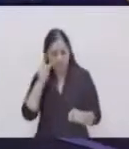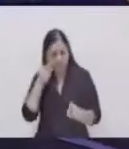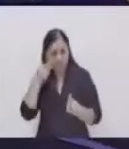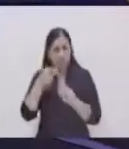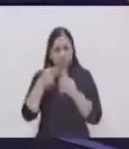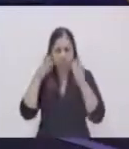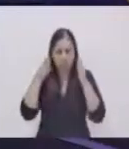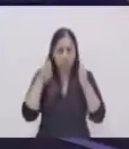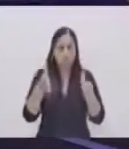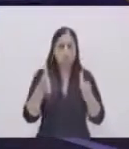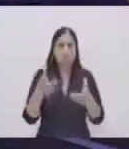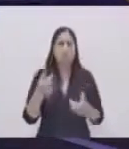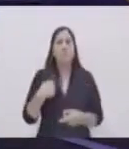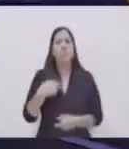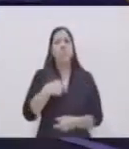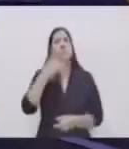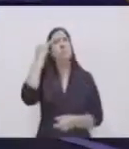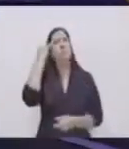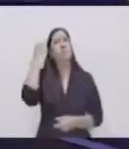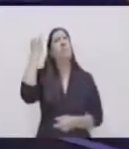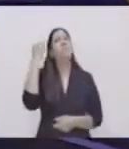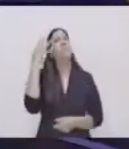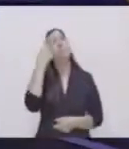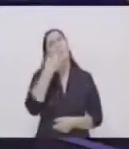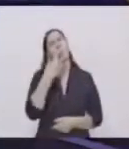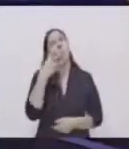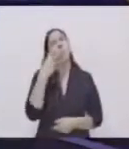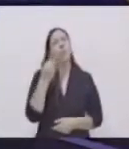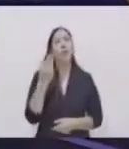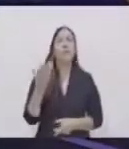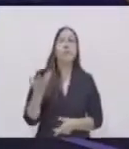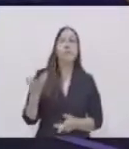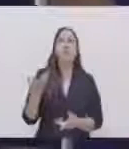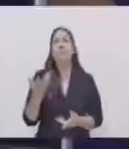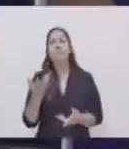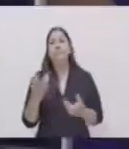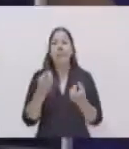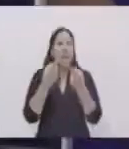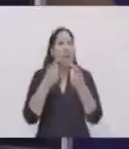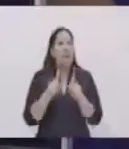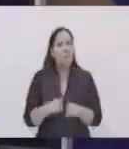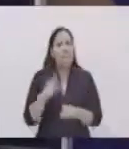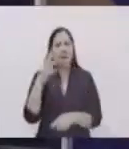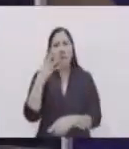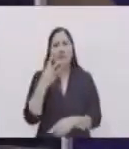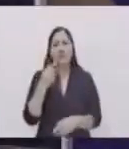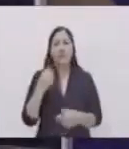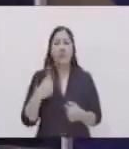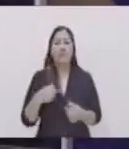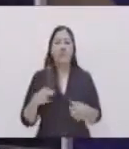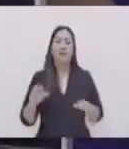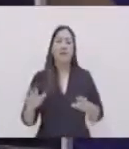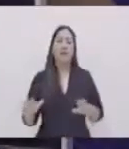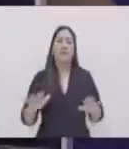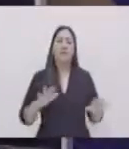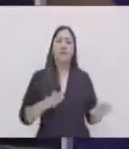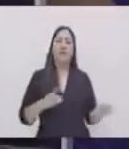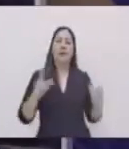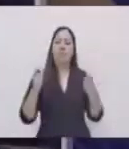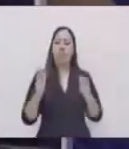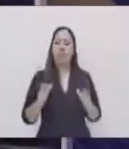concentrarnos, enfocarnos e imaginar algo bonito que esté pasando allí. Muy bien, vamos a relajar nuestro